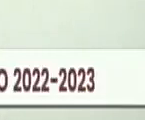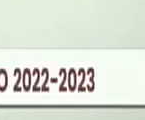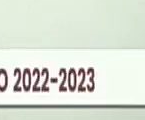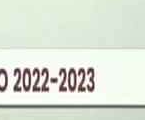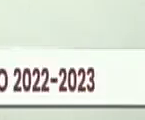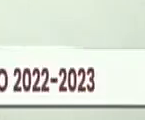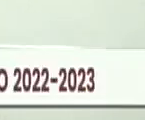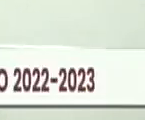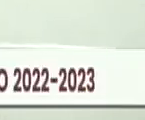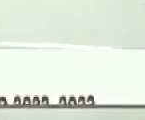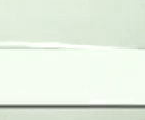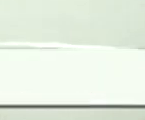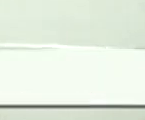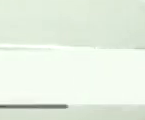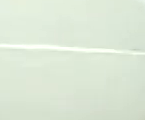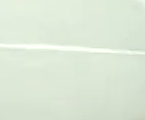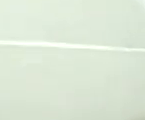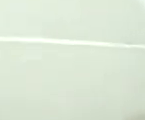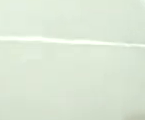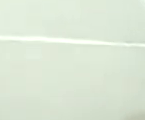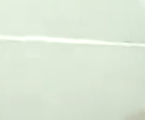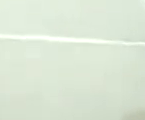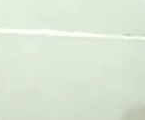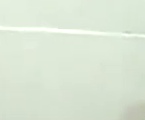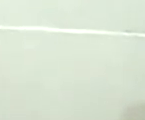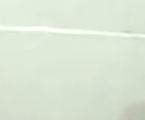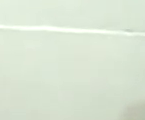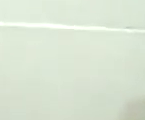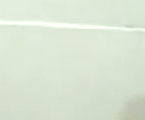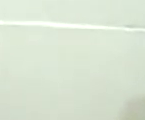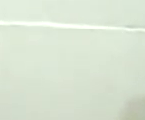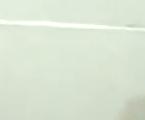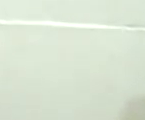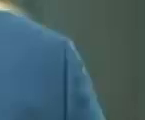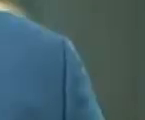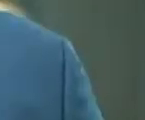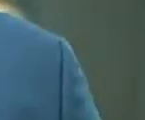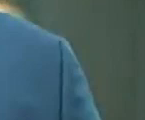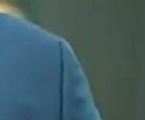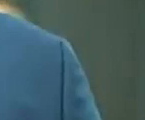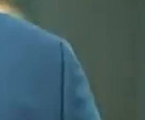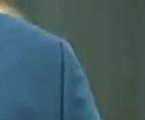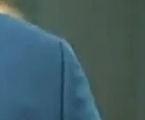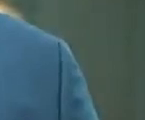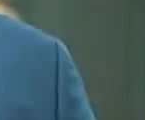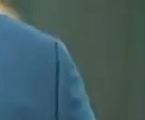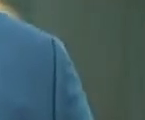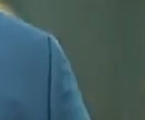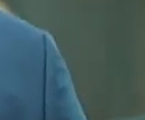ley respetando, la virtud y honor.